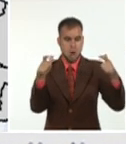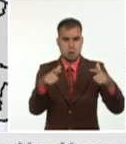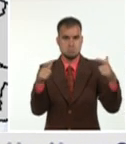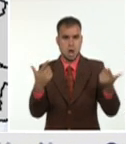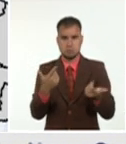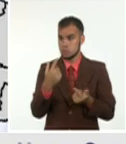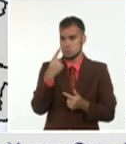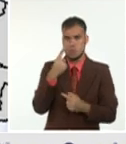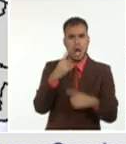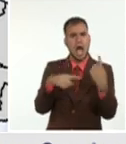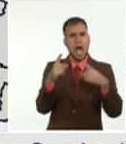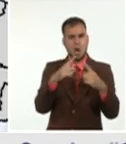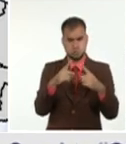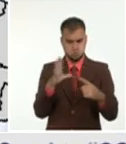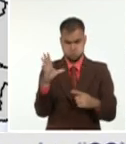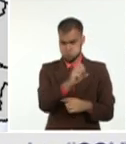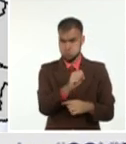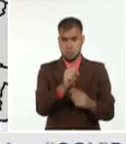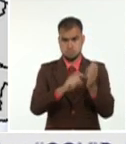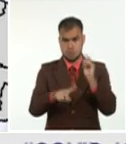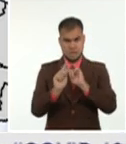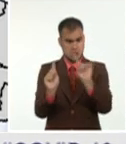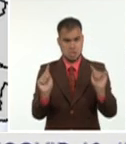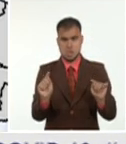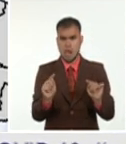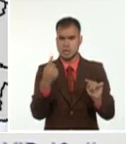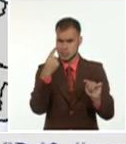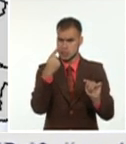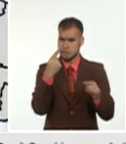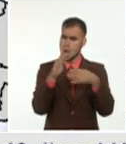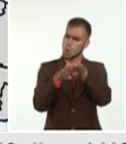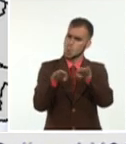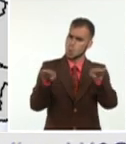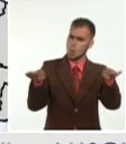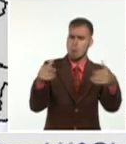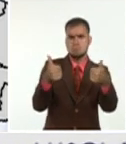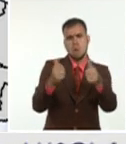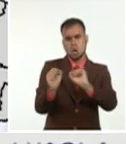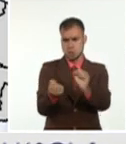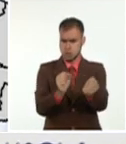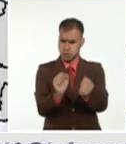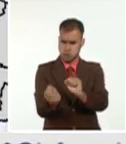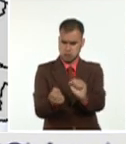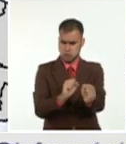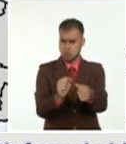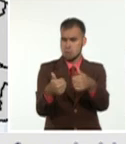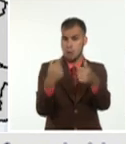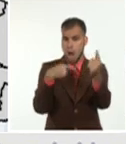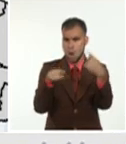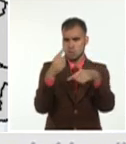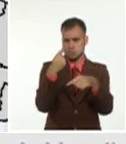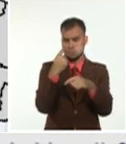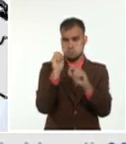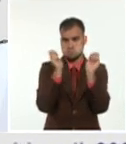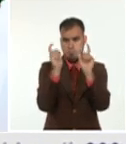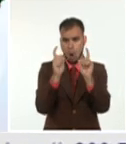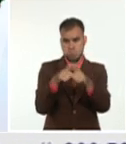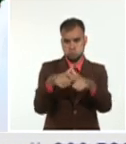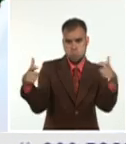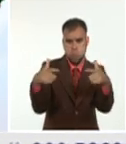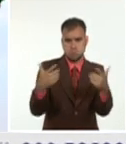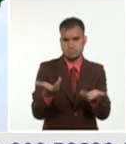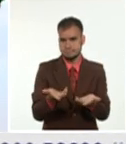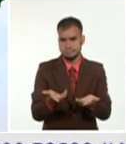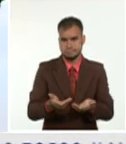no decir que todas, habían tenido un comportamiento muy estable de la enfermedad. Oriente,